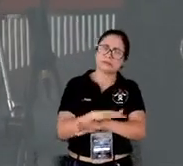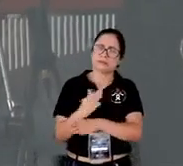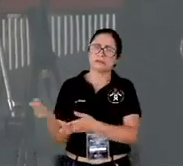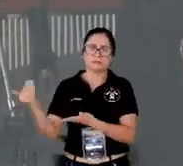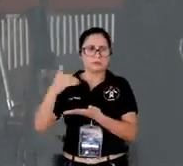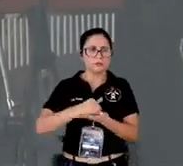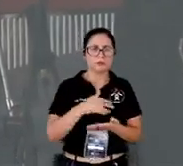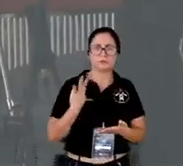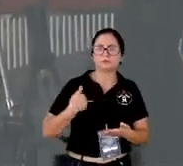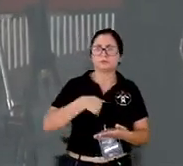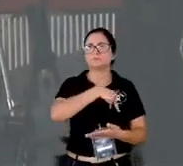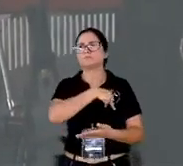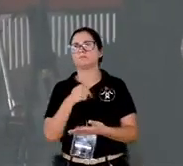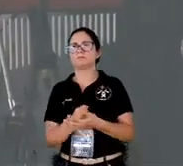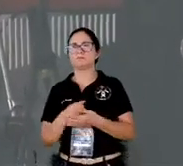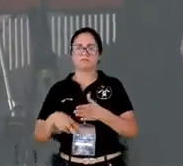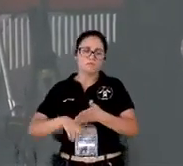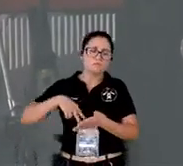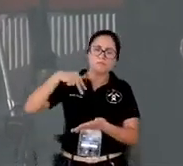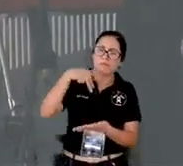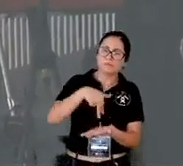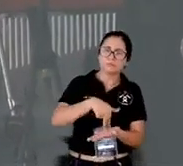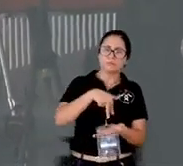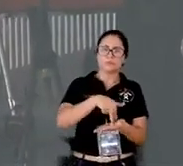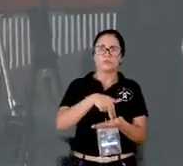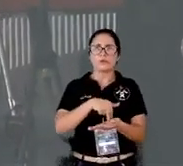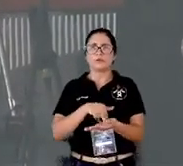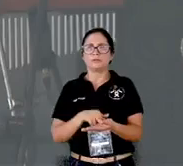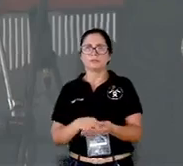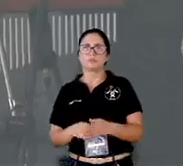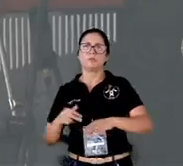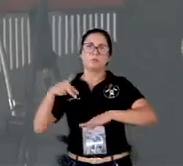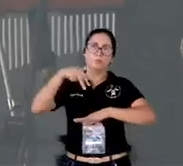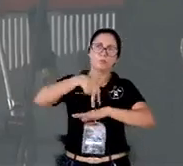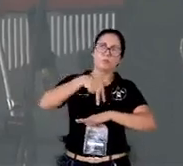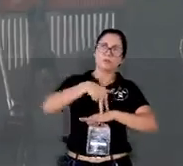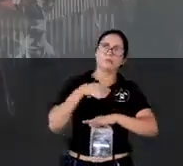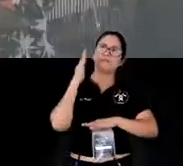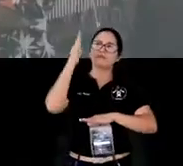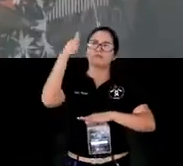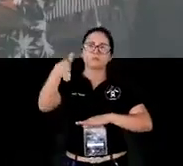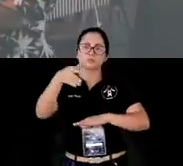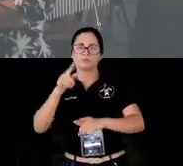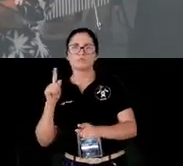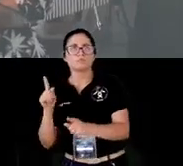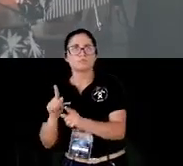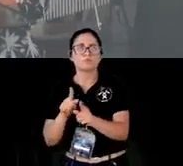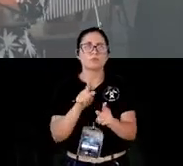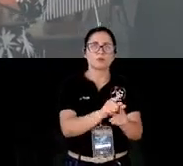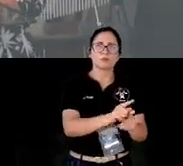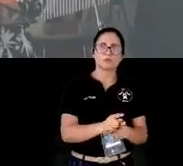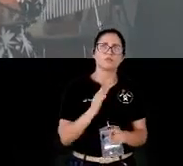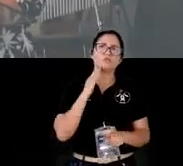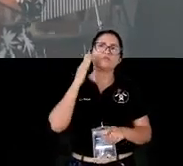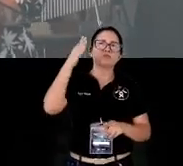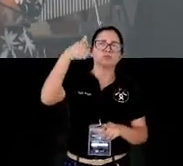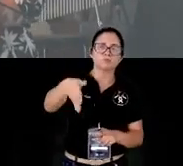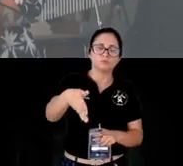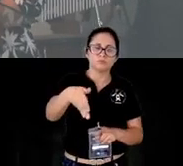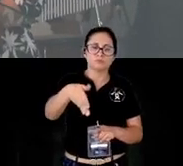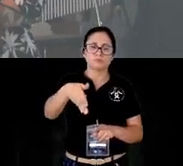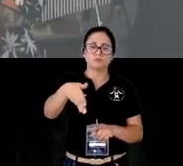a nosotros. Levantándose entonces Pedro fue con ellos, y cuando llegó